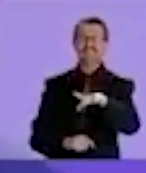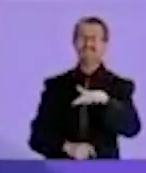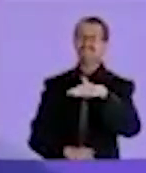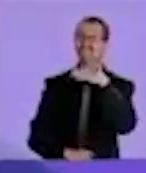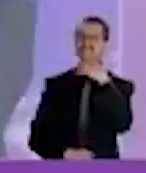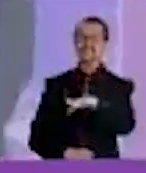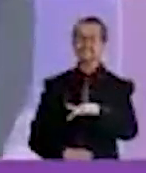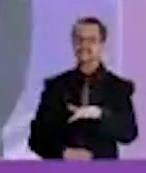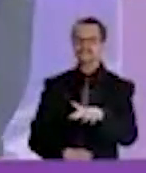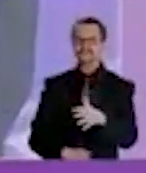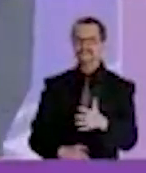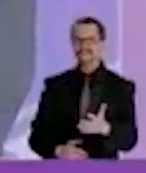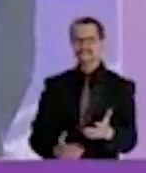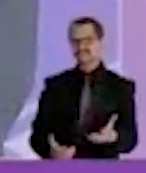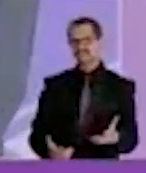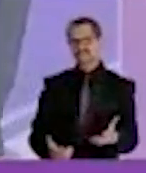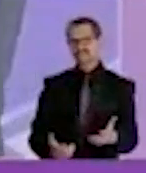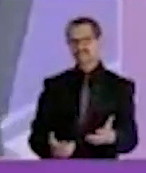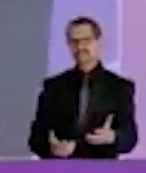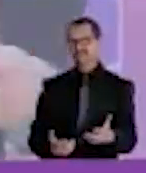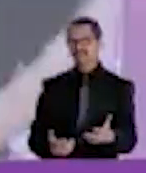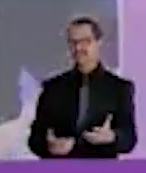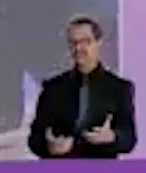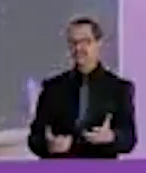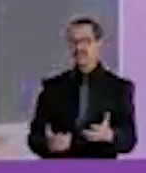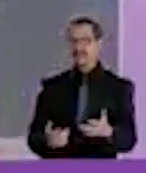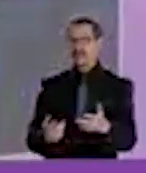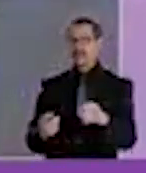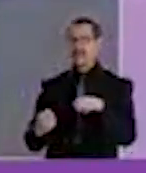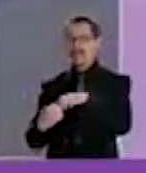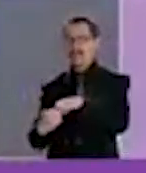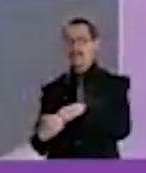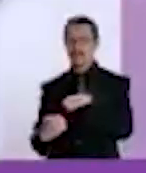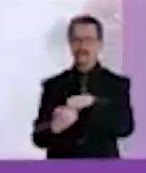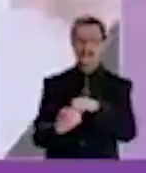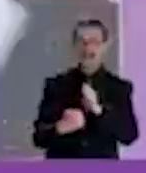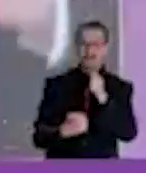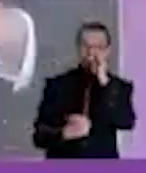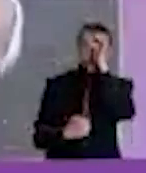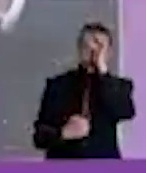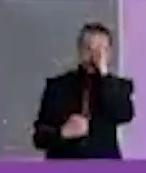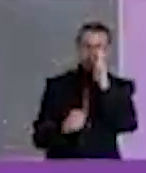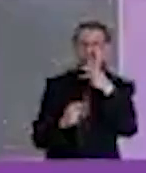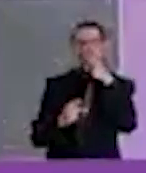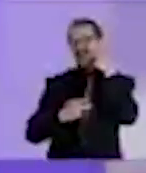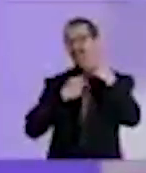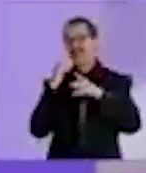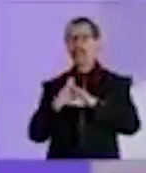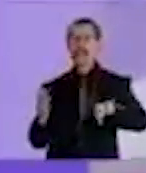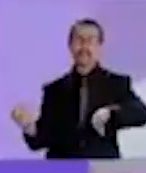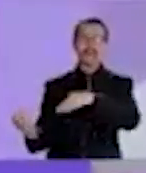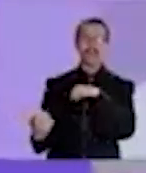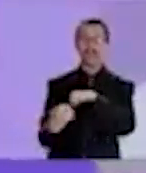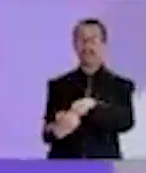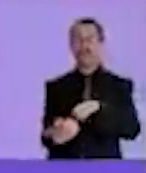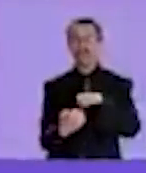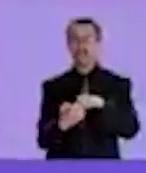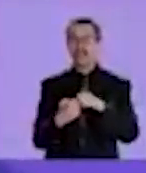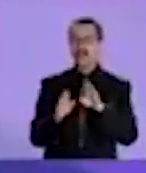engaña tontos yo creo que ya se le acabó su teatrito